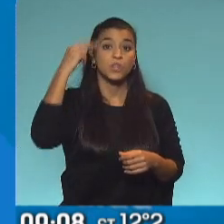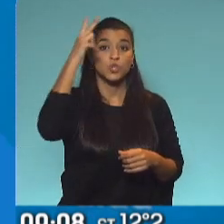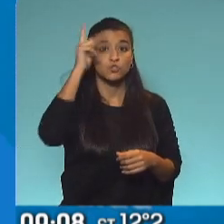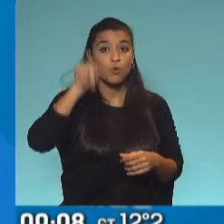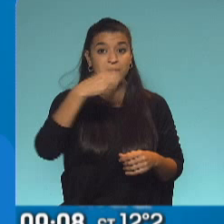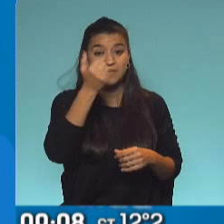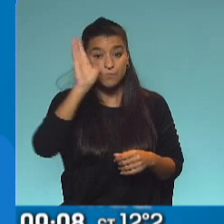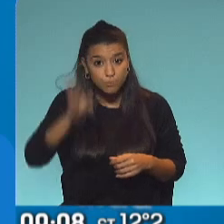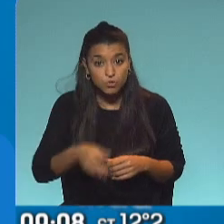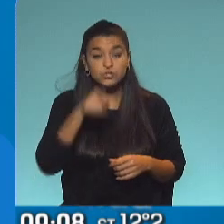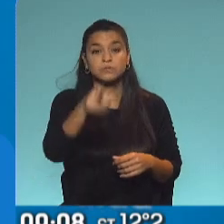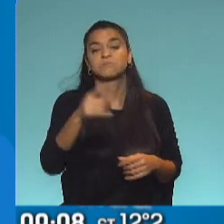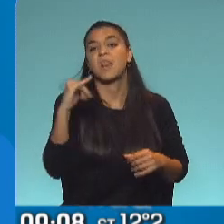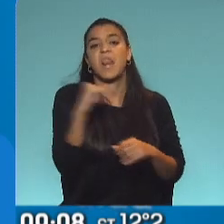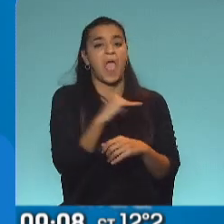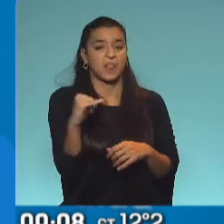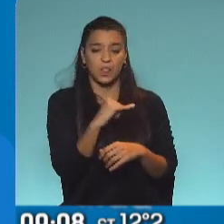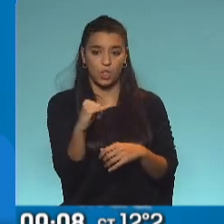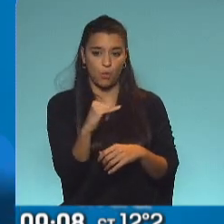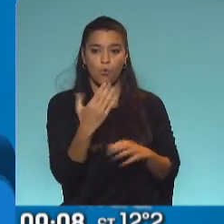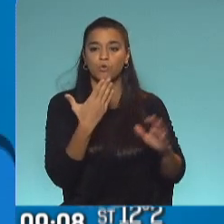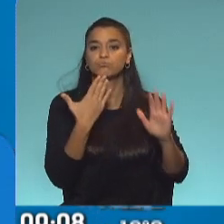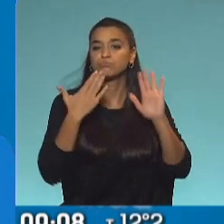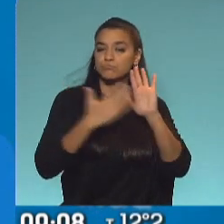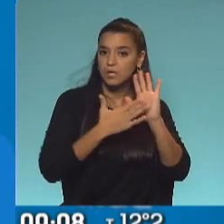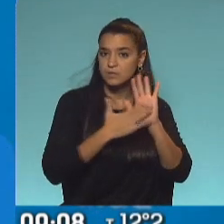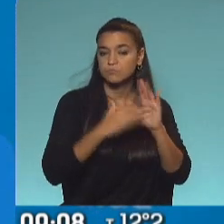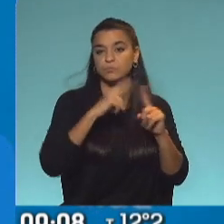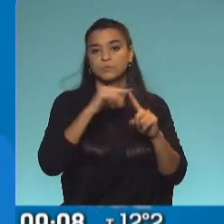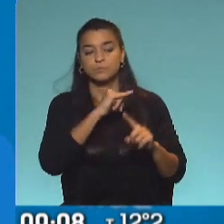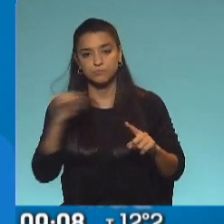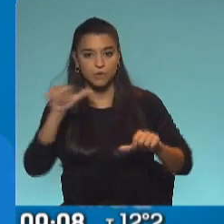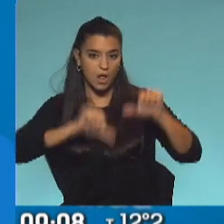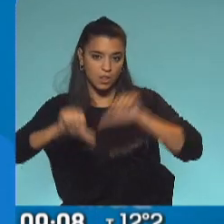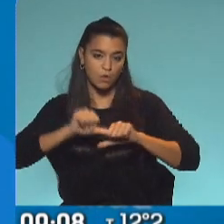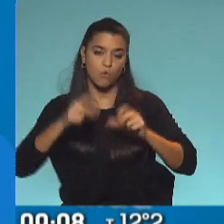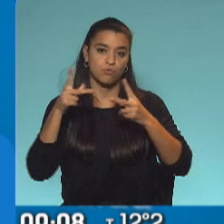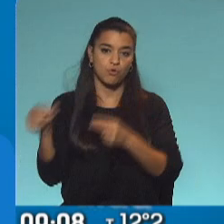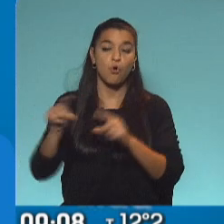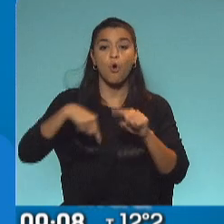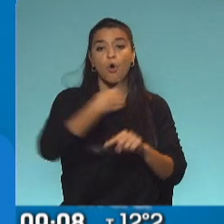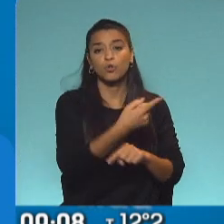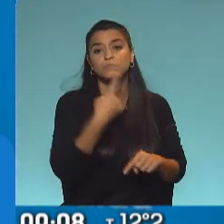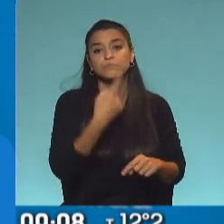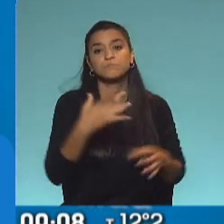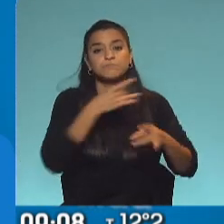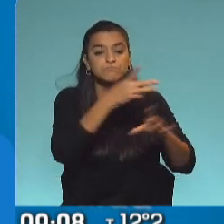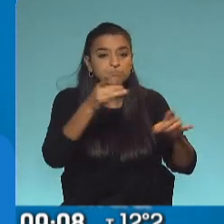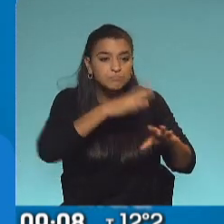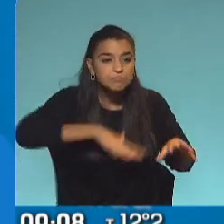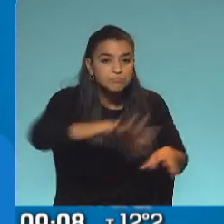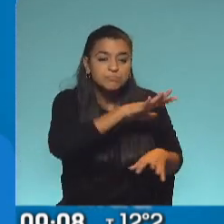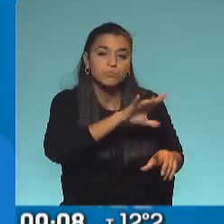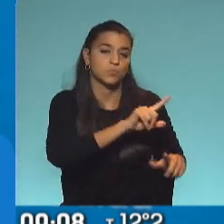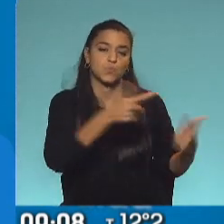han sido descartados por la negatividad de los test de diagnóstico laboratorial el resto por evaluación epidemiológica